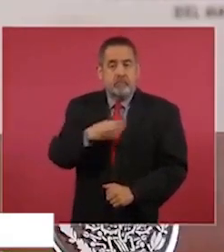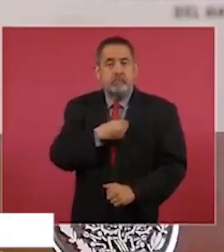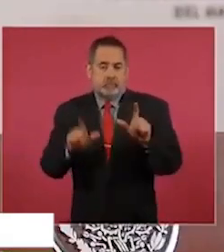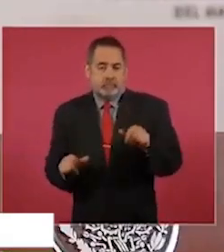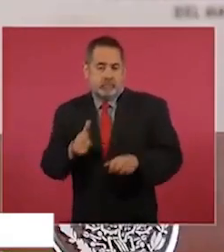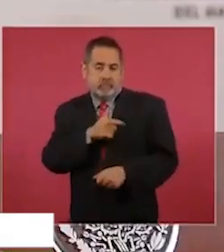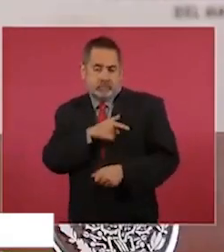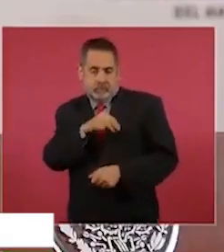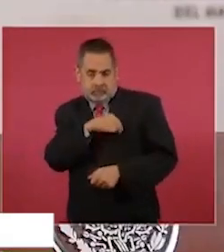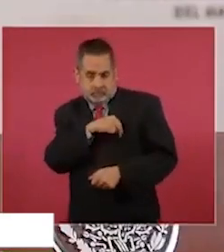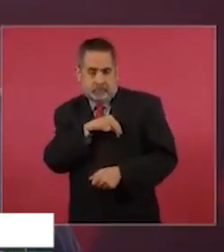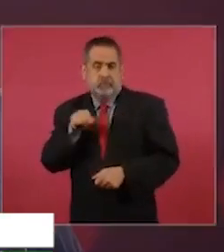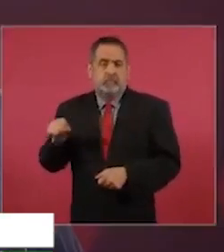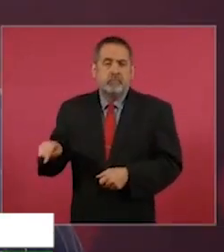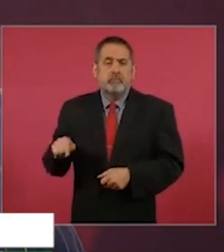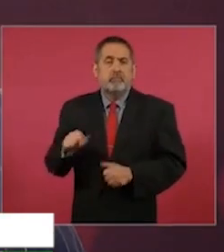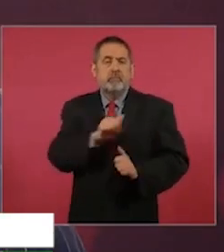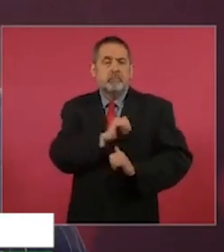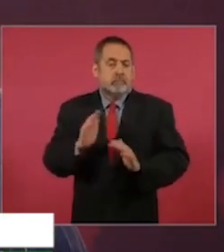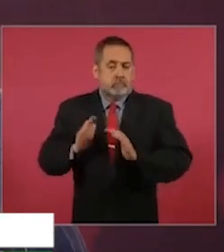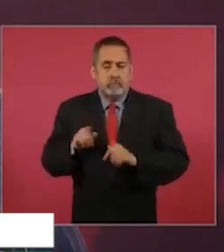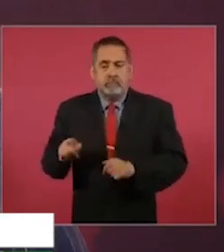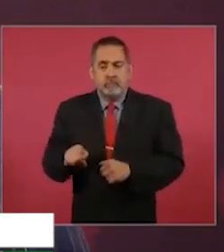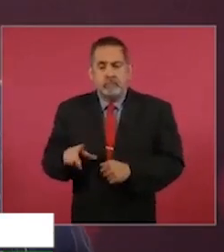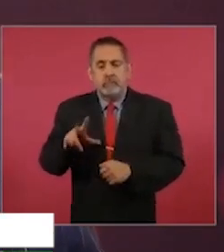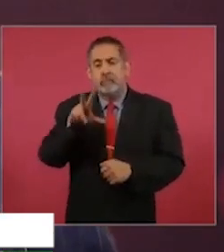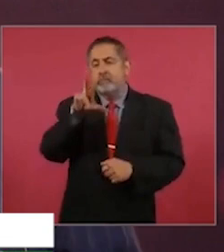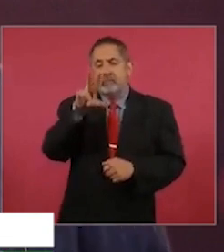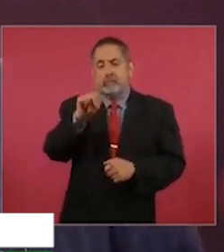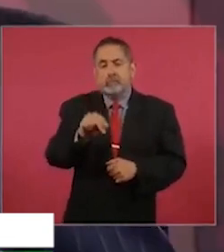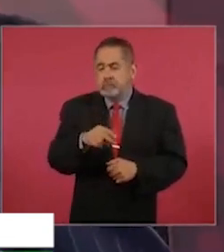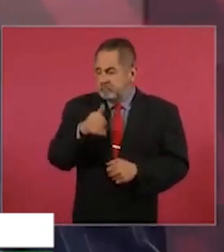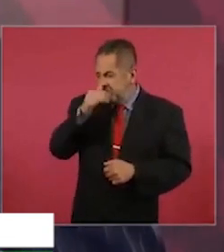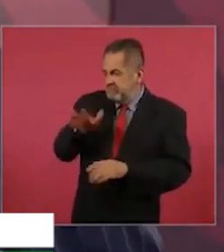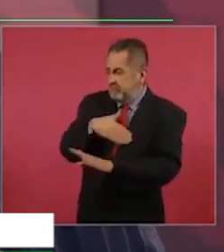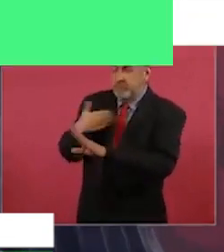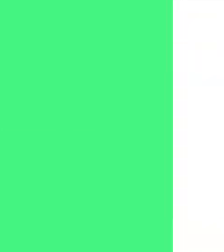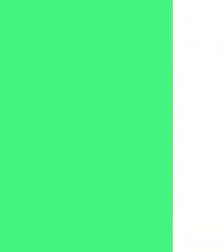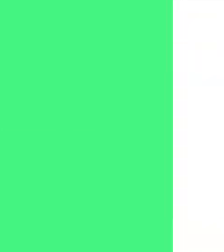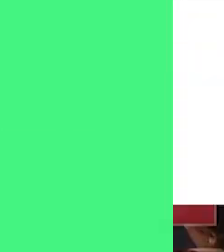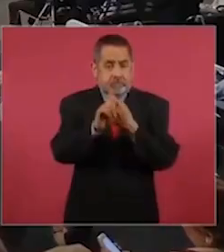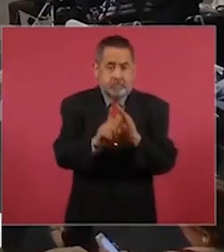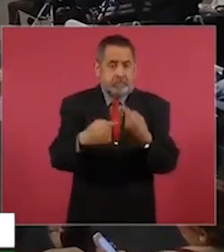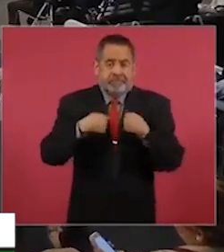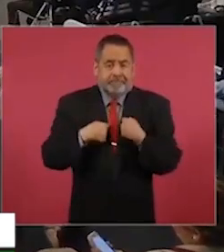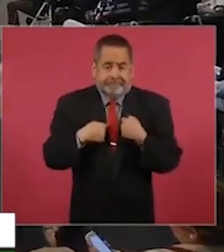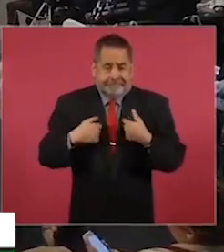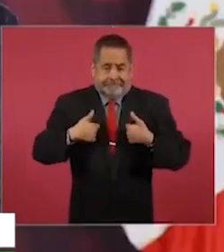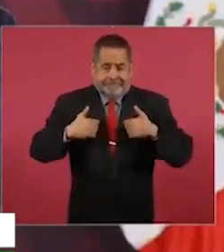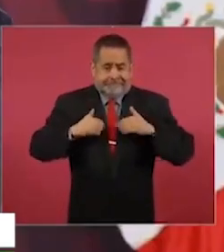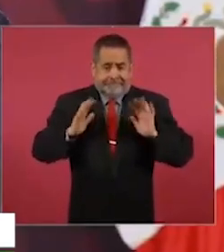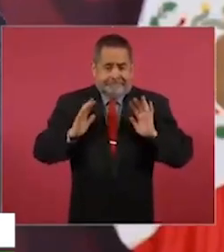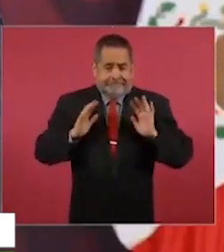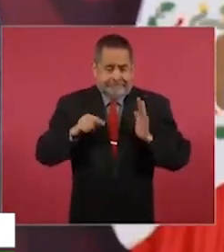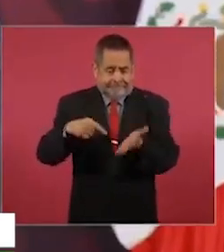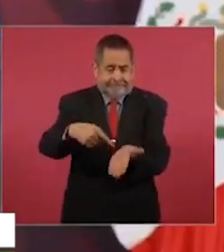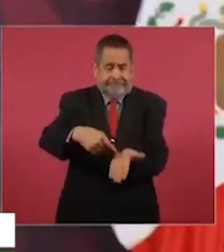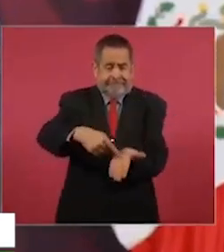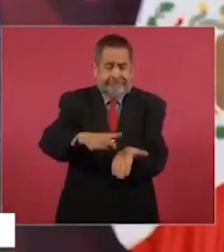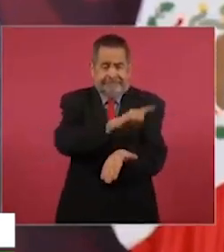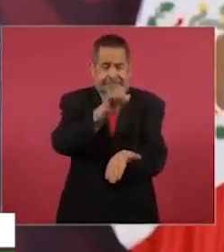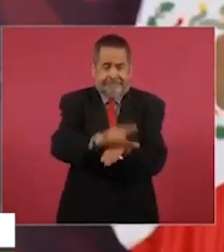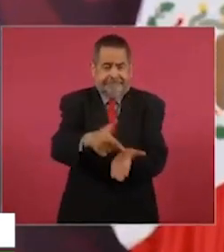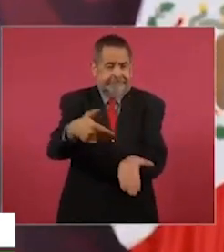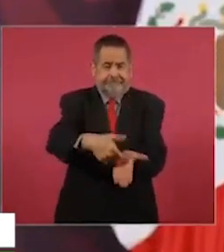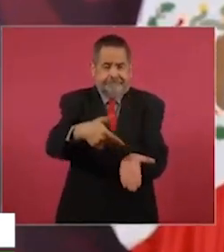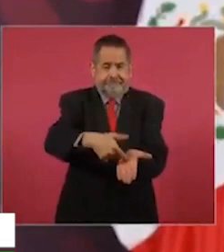Nacional y las Fuerzas Armadas es no caer en ninguna provocación. El titular del Ejecutivo garantizó que